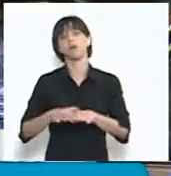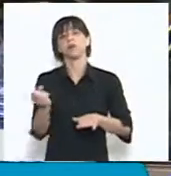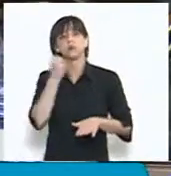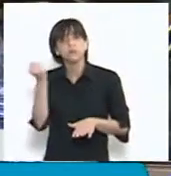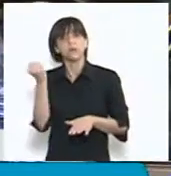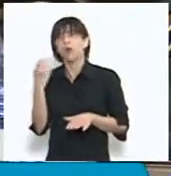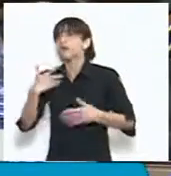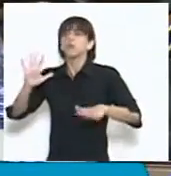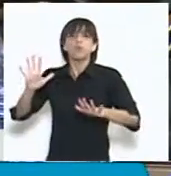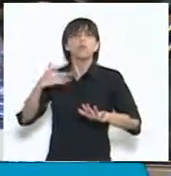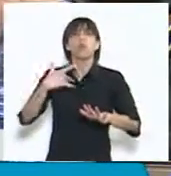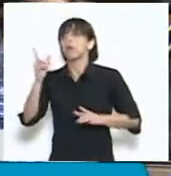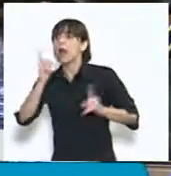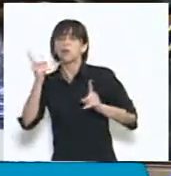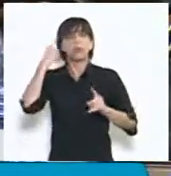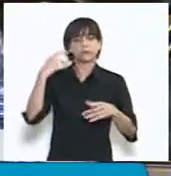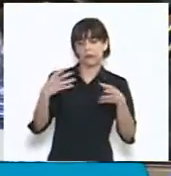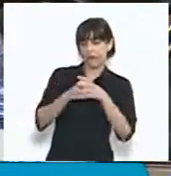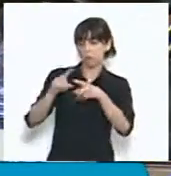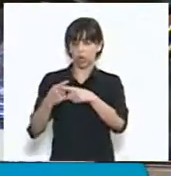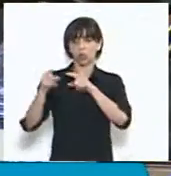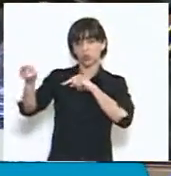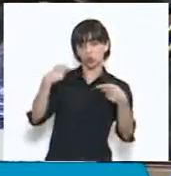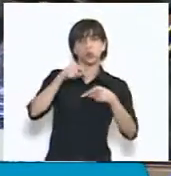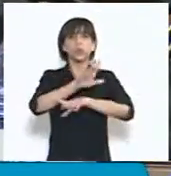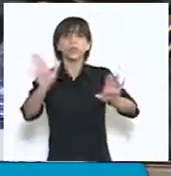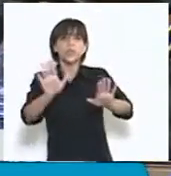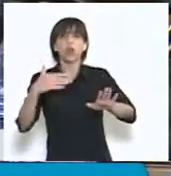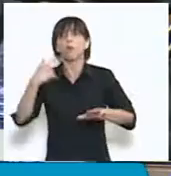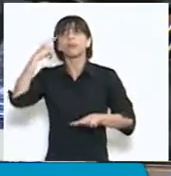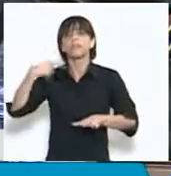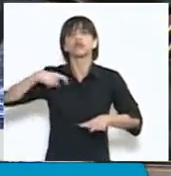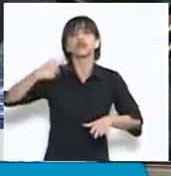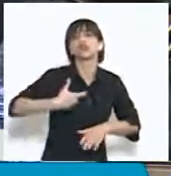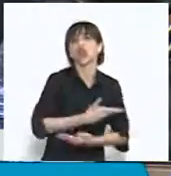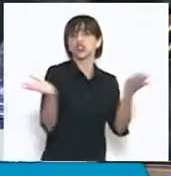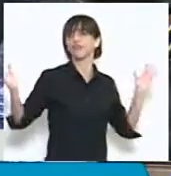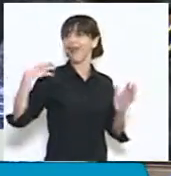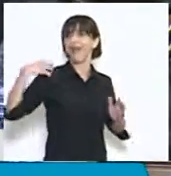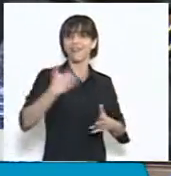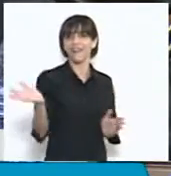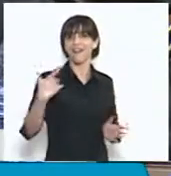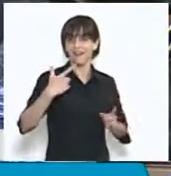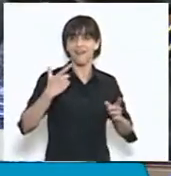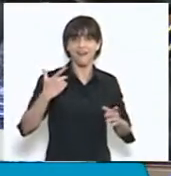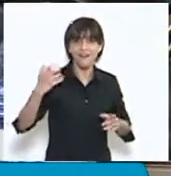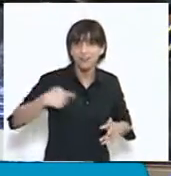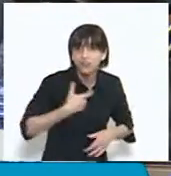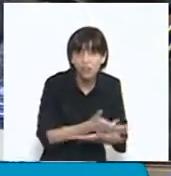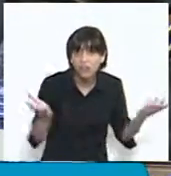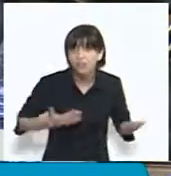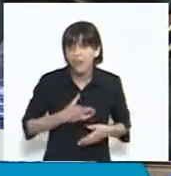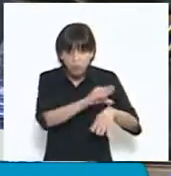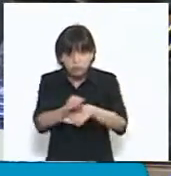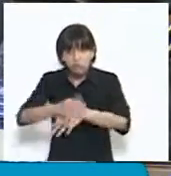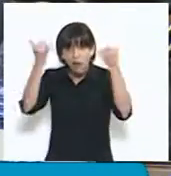político personal, sino reconocerlo como un avance de la sociedad, en vez de una política que sea el